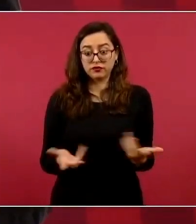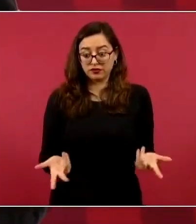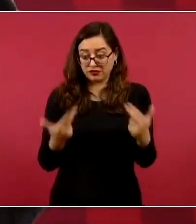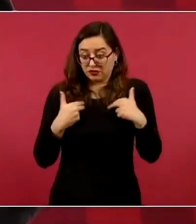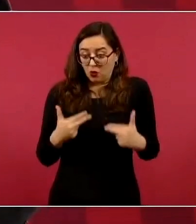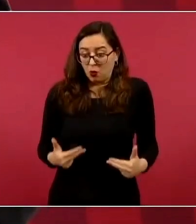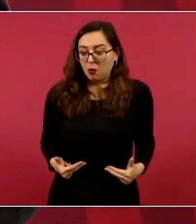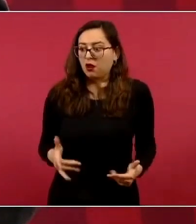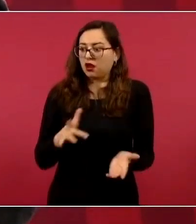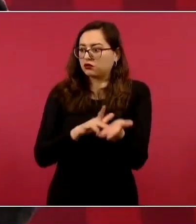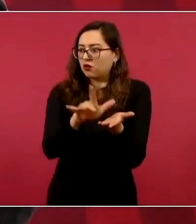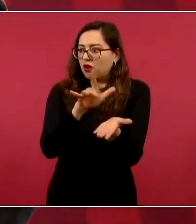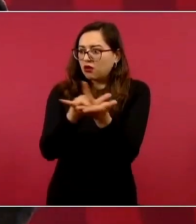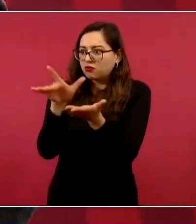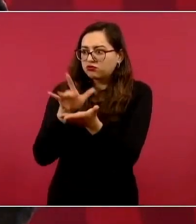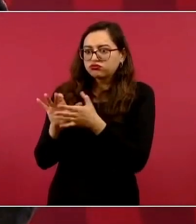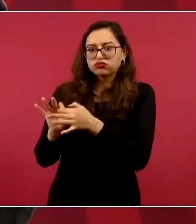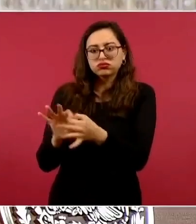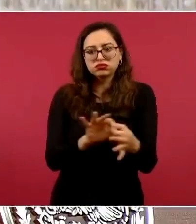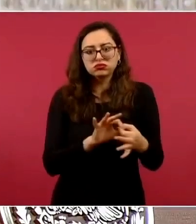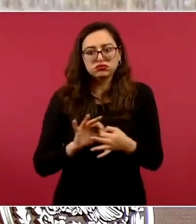humanista.